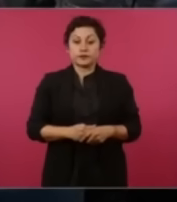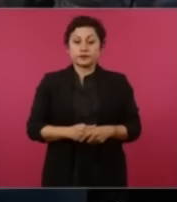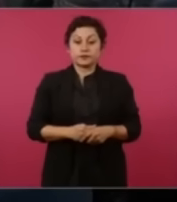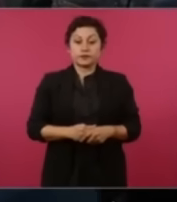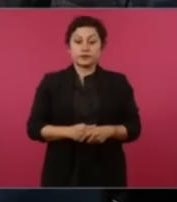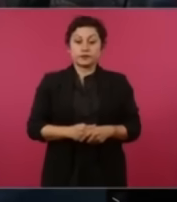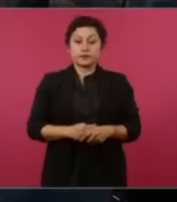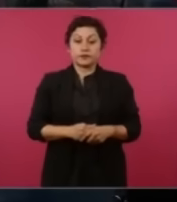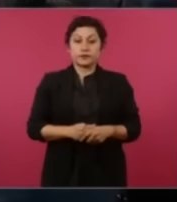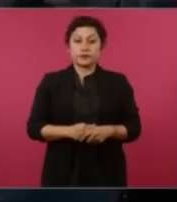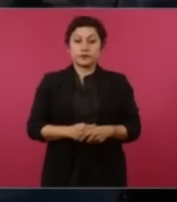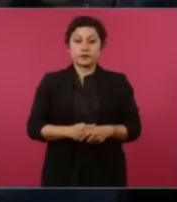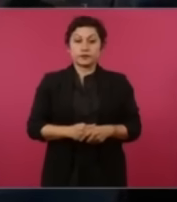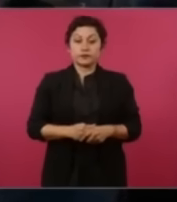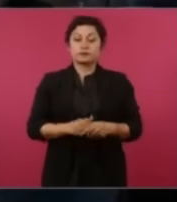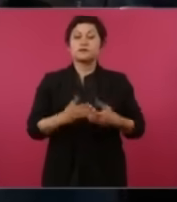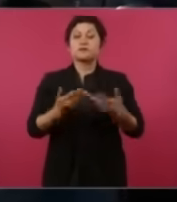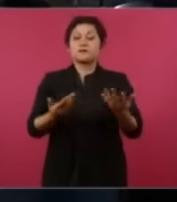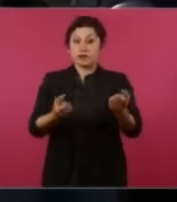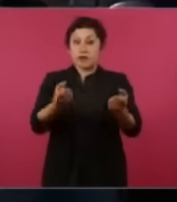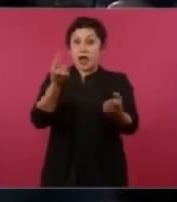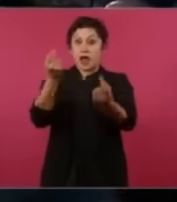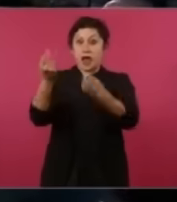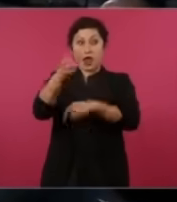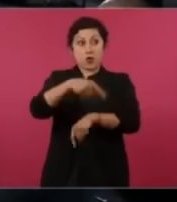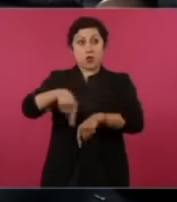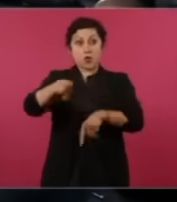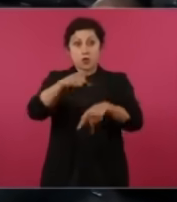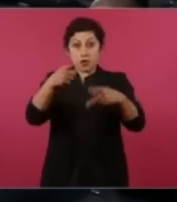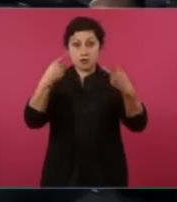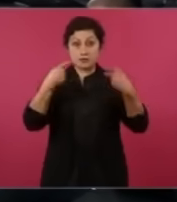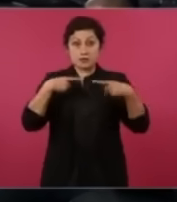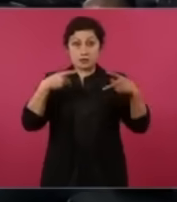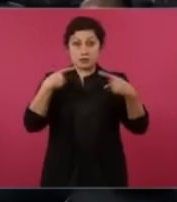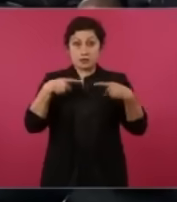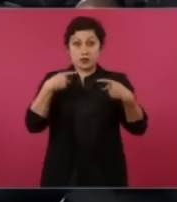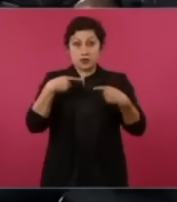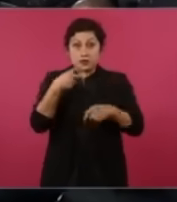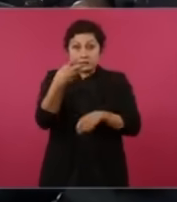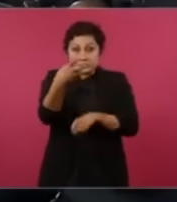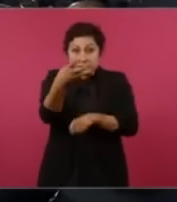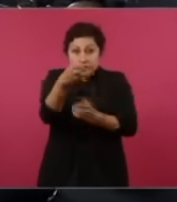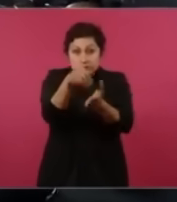ciertos testimonios que valen mucho